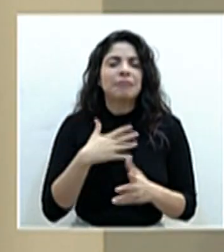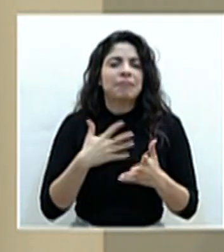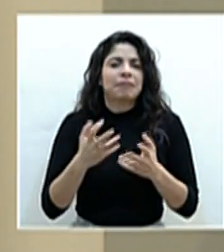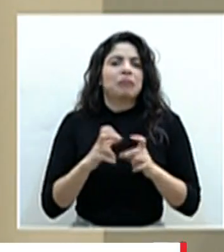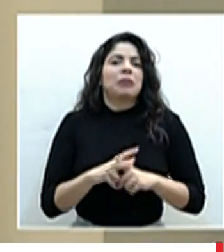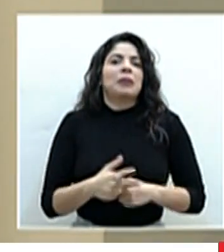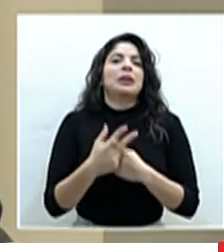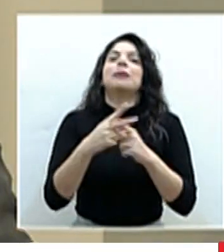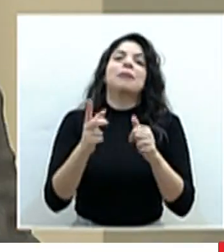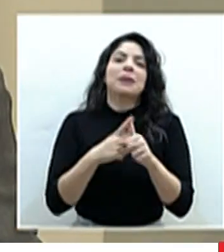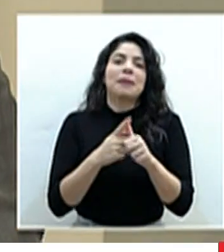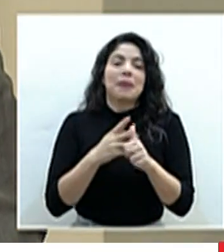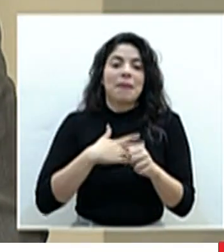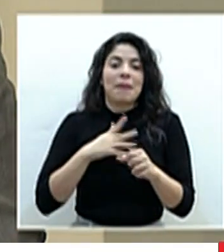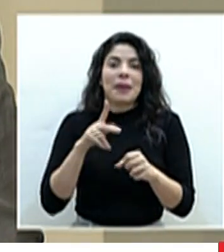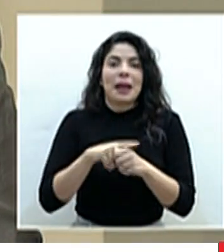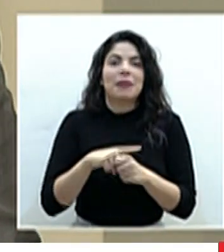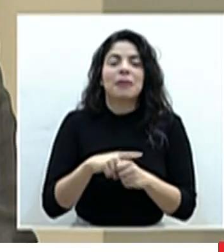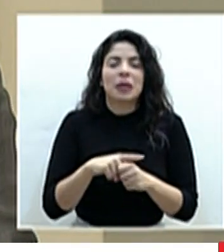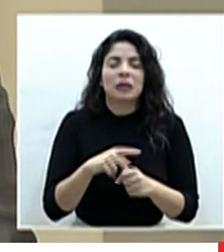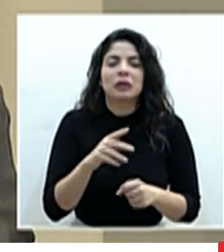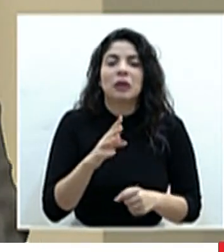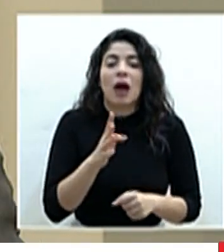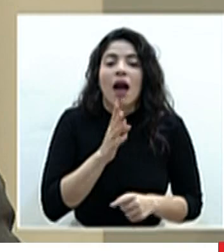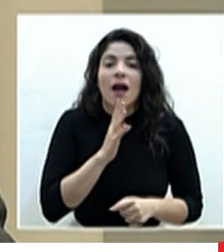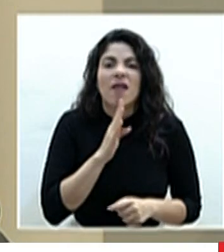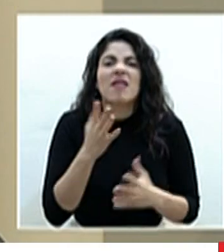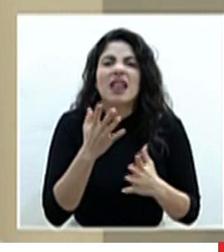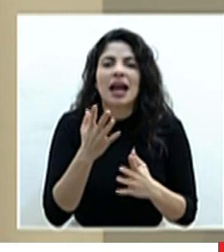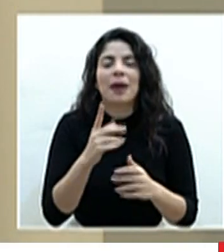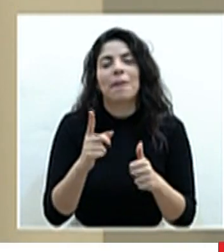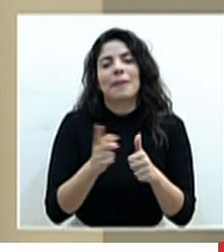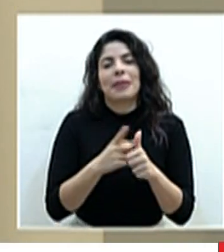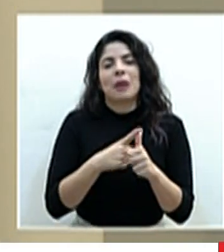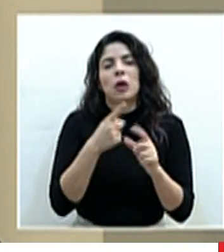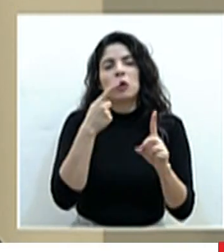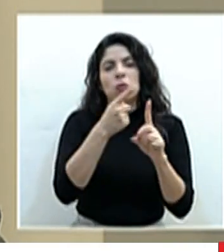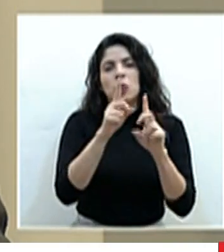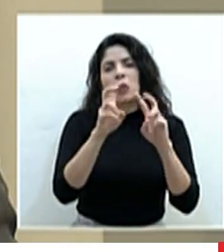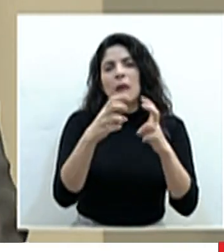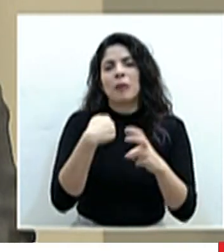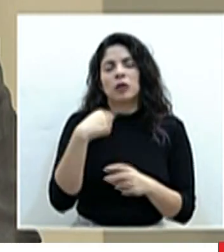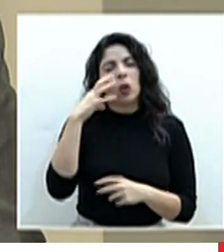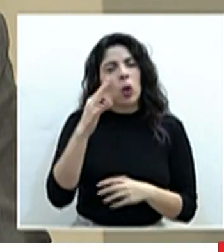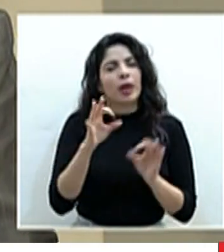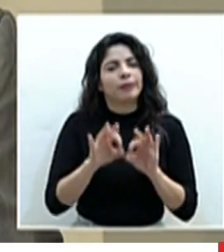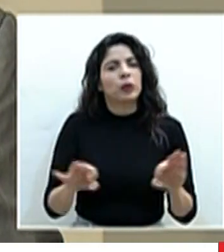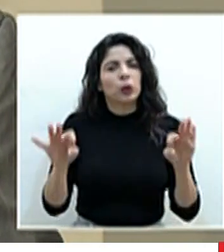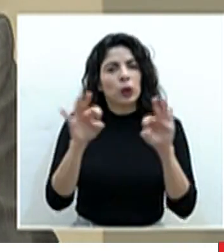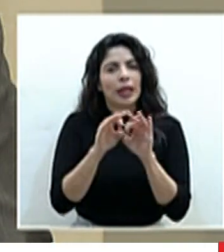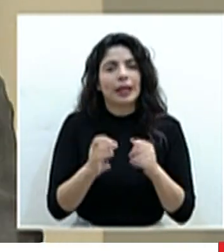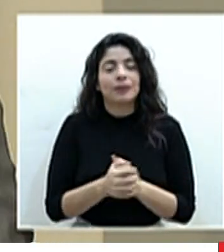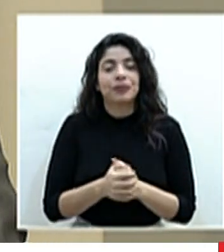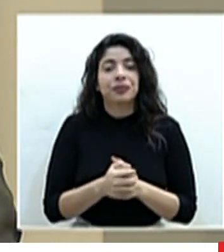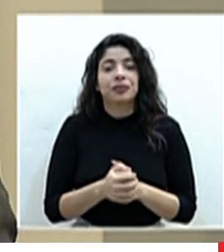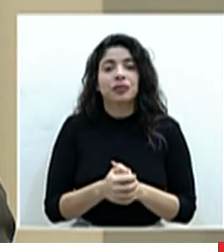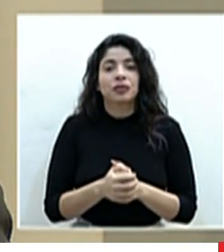mi participación primero haciendo una consideración que creo es fundamental. En el